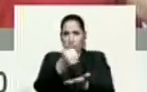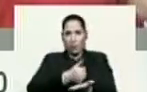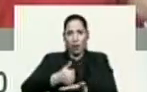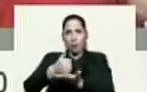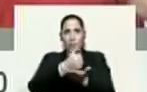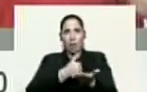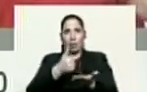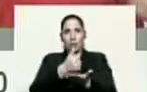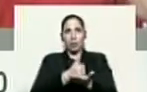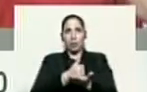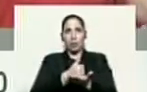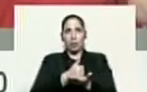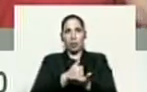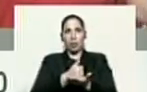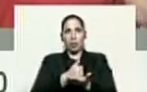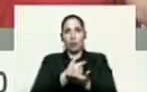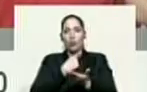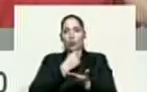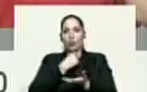cadenas